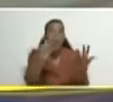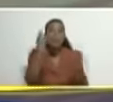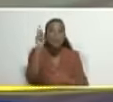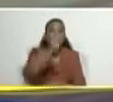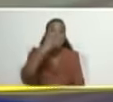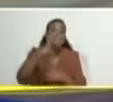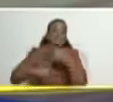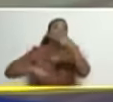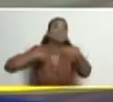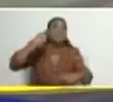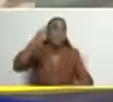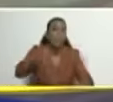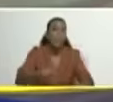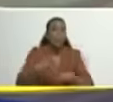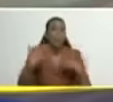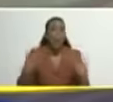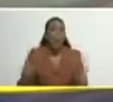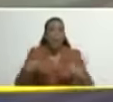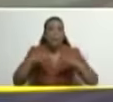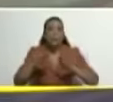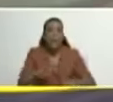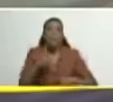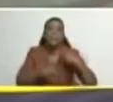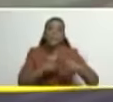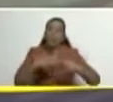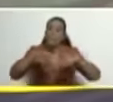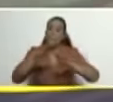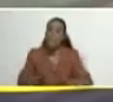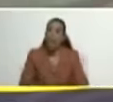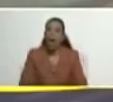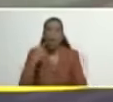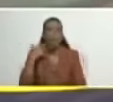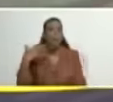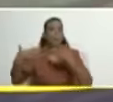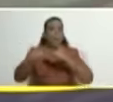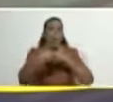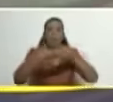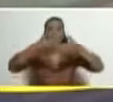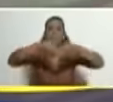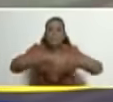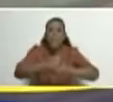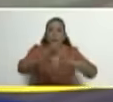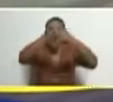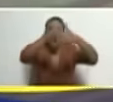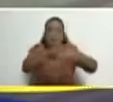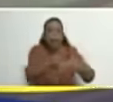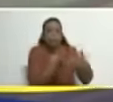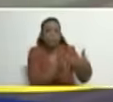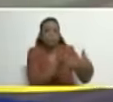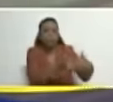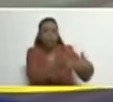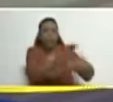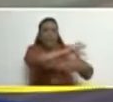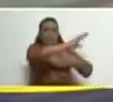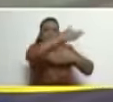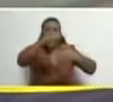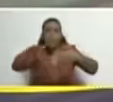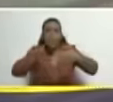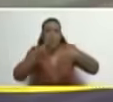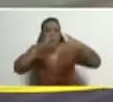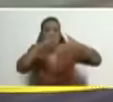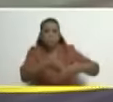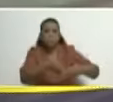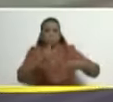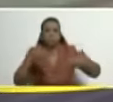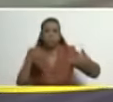tarde, bueno, nos detendrían la producción petrolera con aquel bloqueo naval de los imperialistas. Y ahí la clase trabajadora